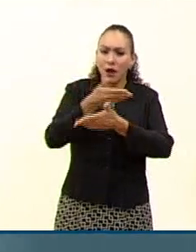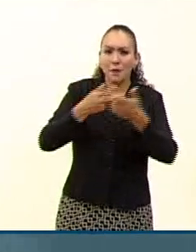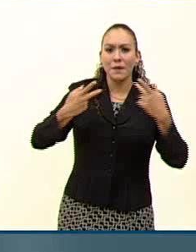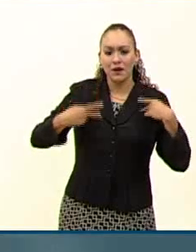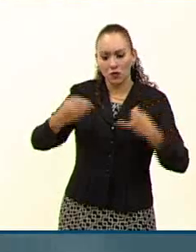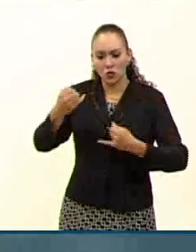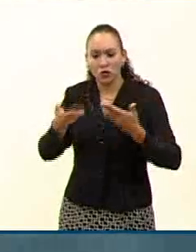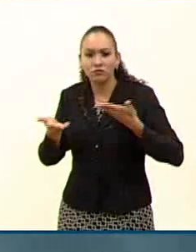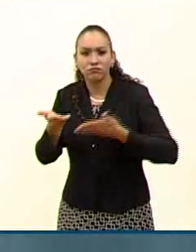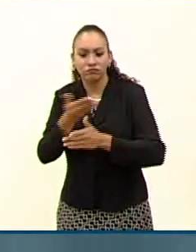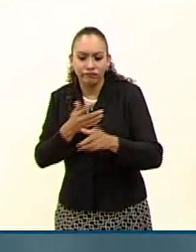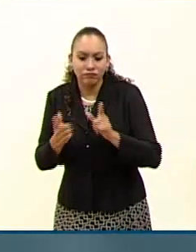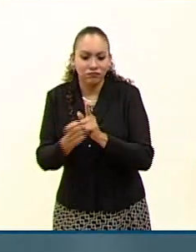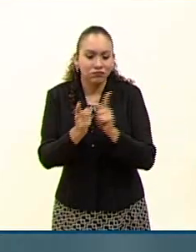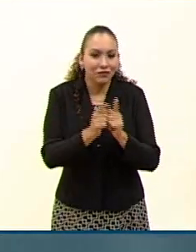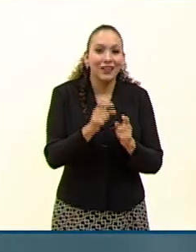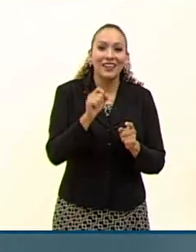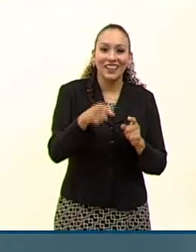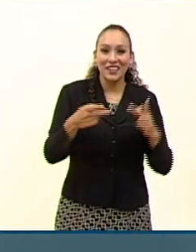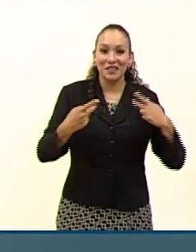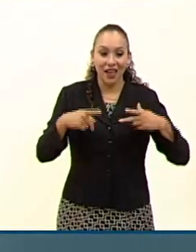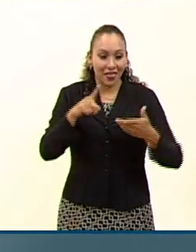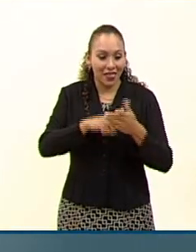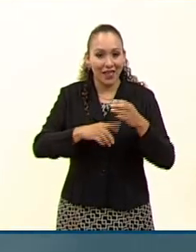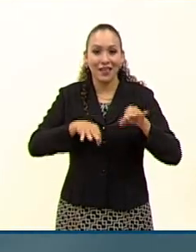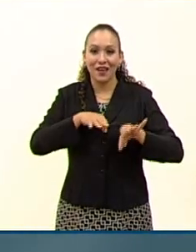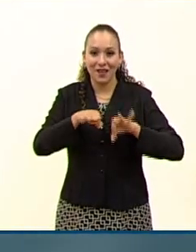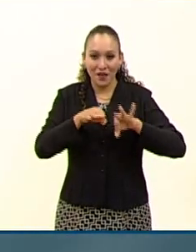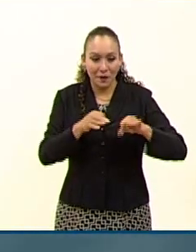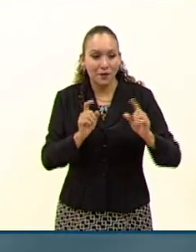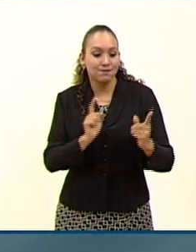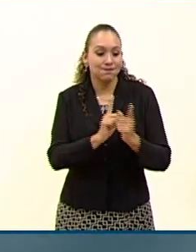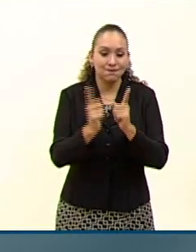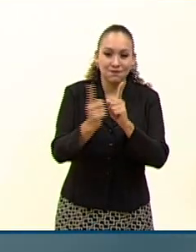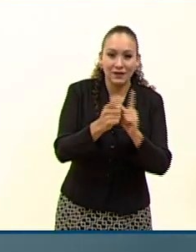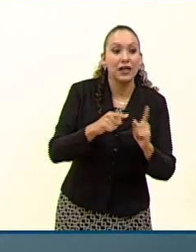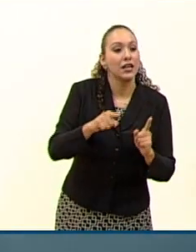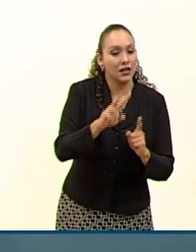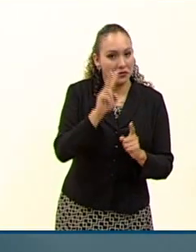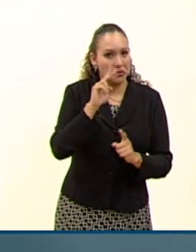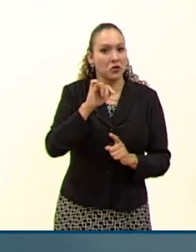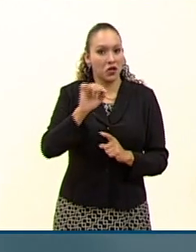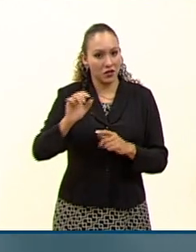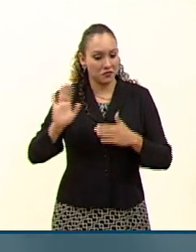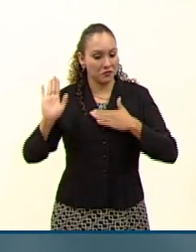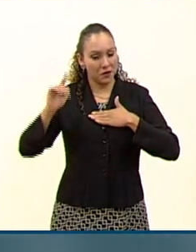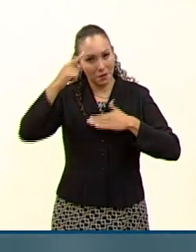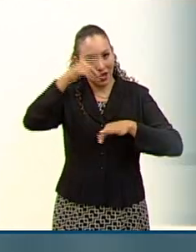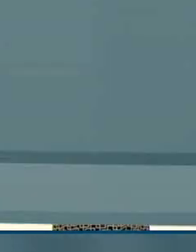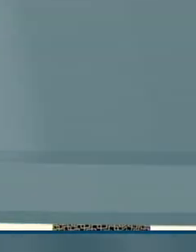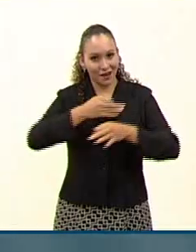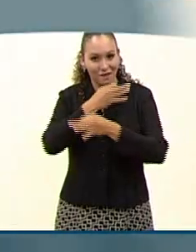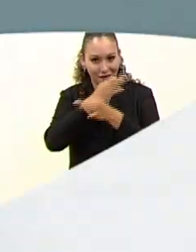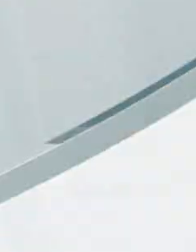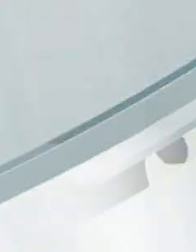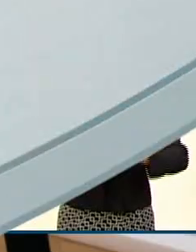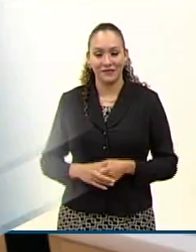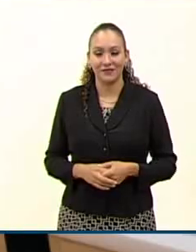juzgadores, así como con el personal jurisdiccional y administrativo comprometido con el servicio público.